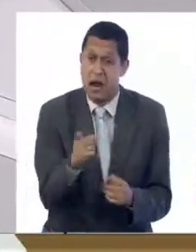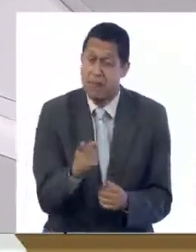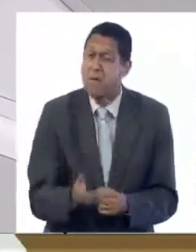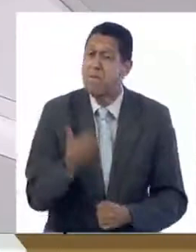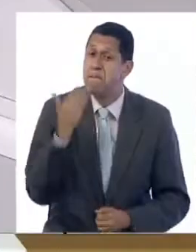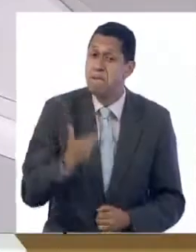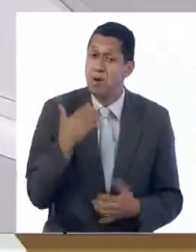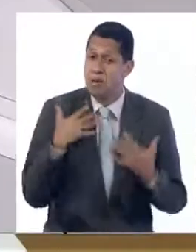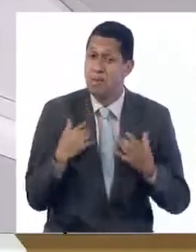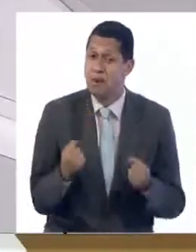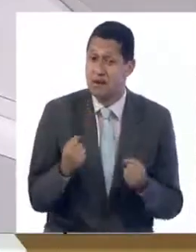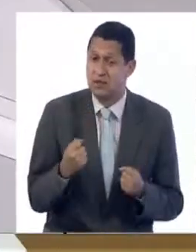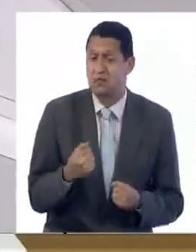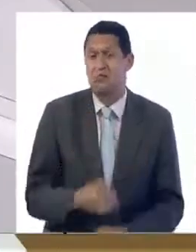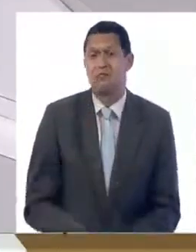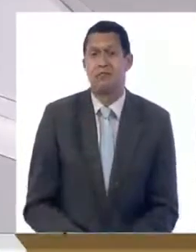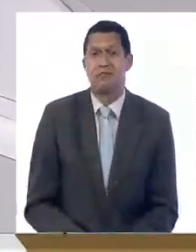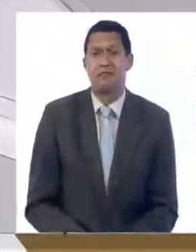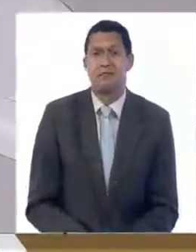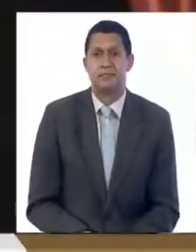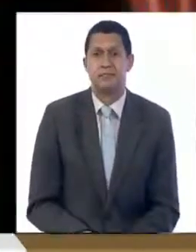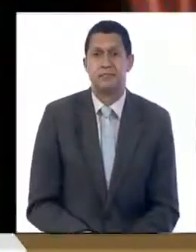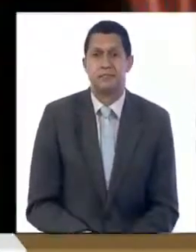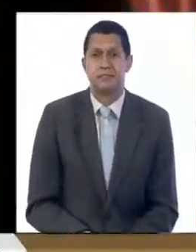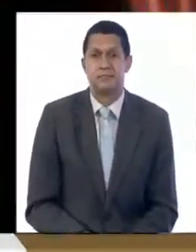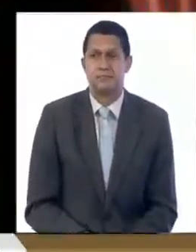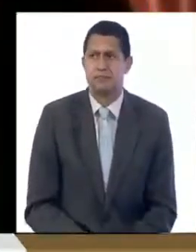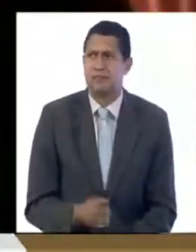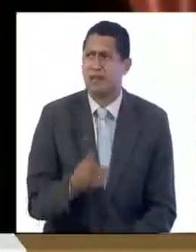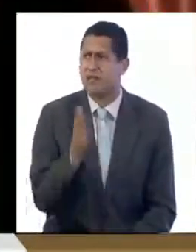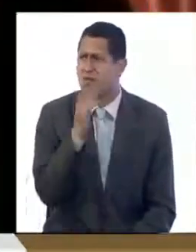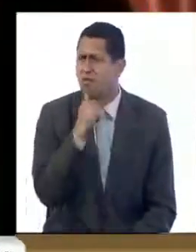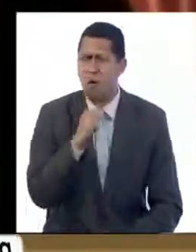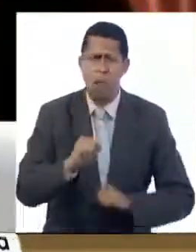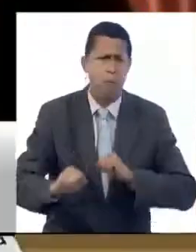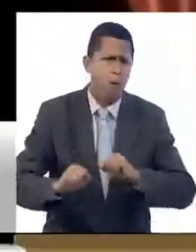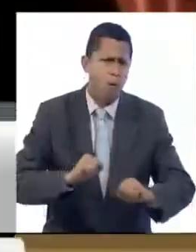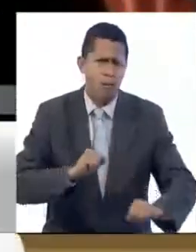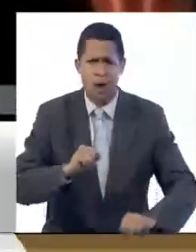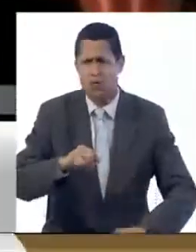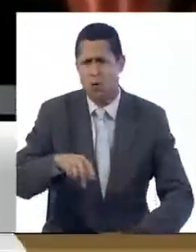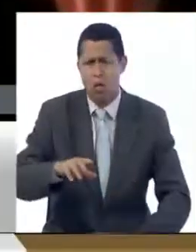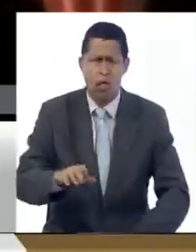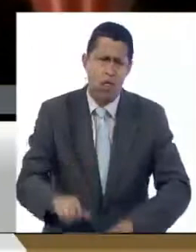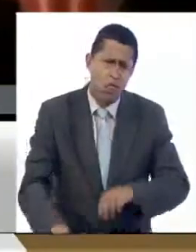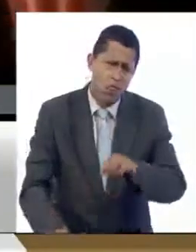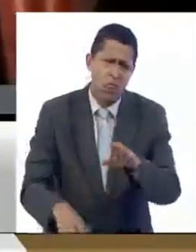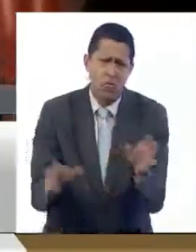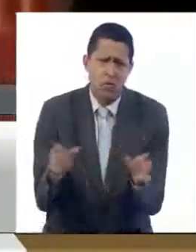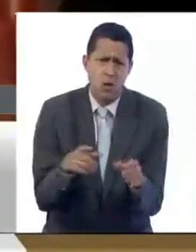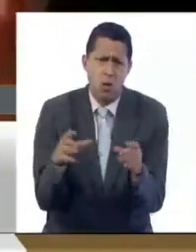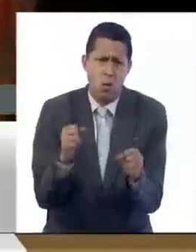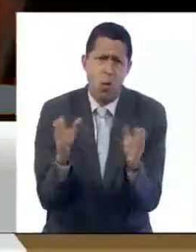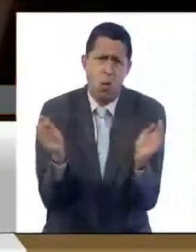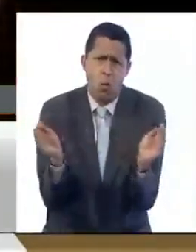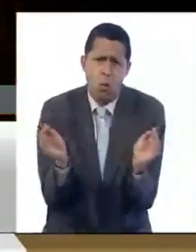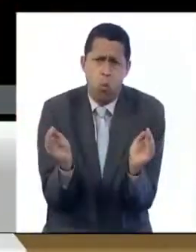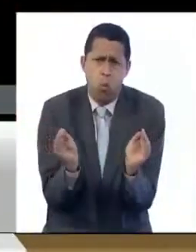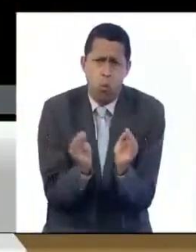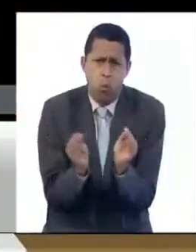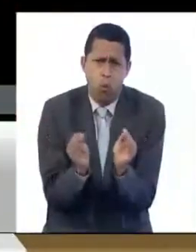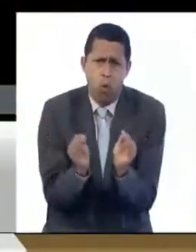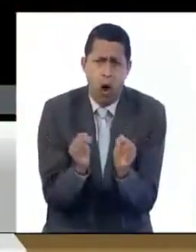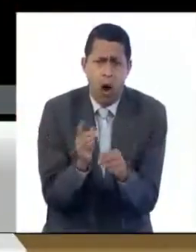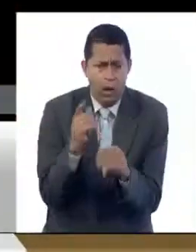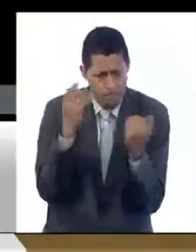crucial para la salud del mismo. La falta de movimiento de los músculos tienden a encogerse y es por esta razón que